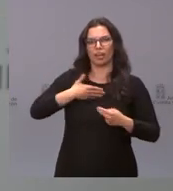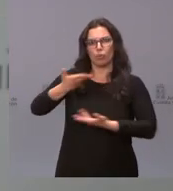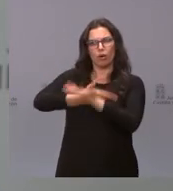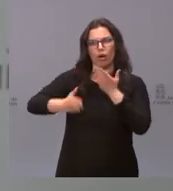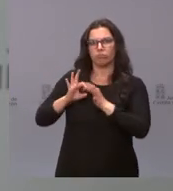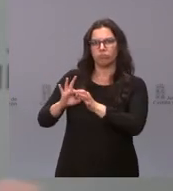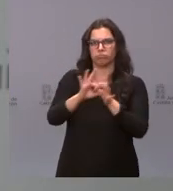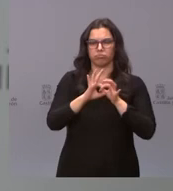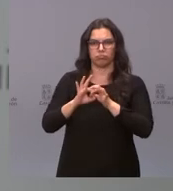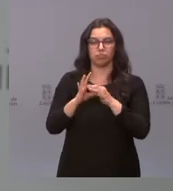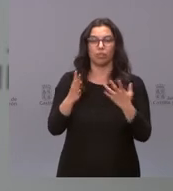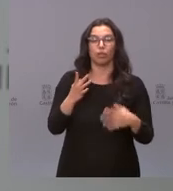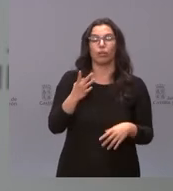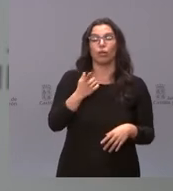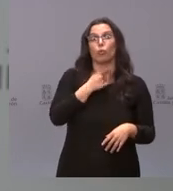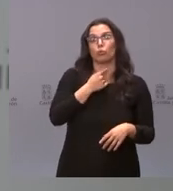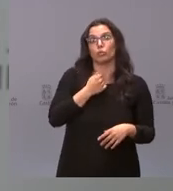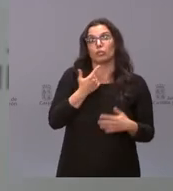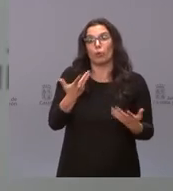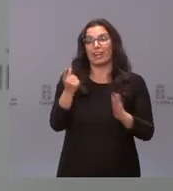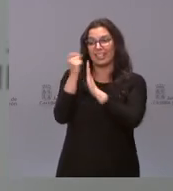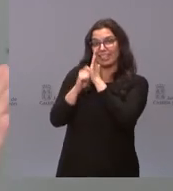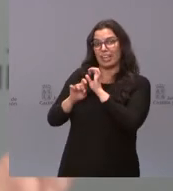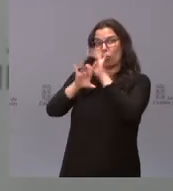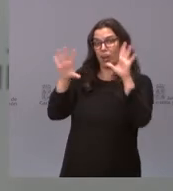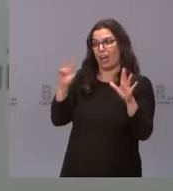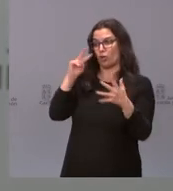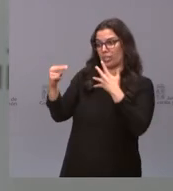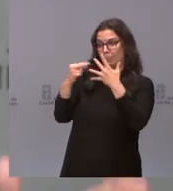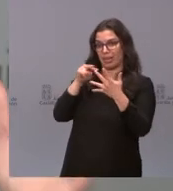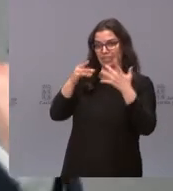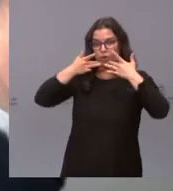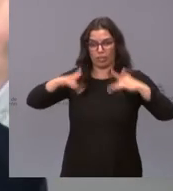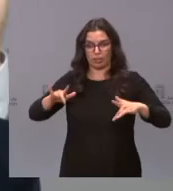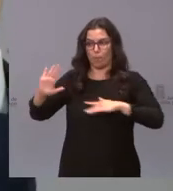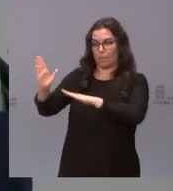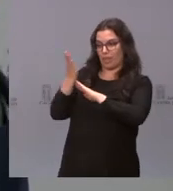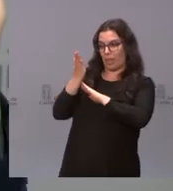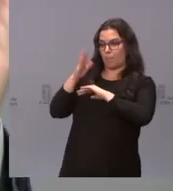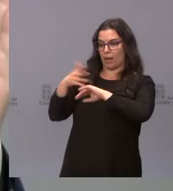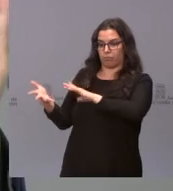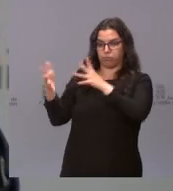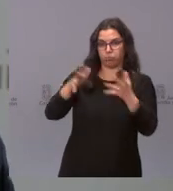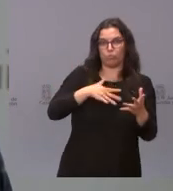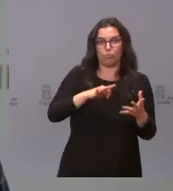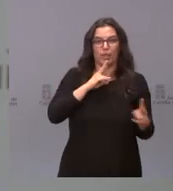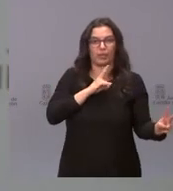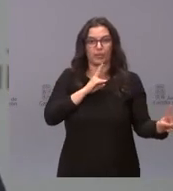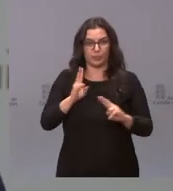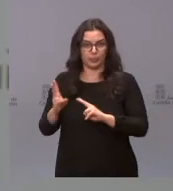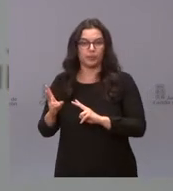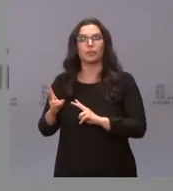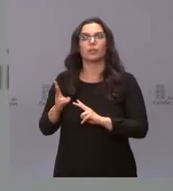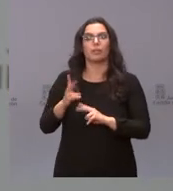lo que nos gustaría es tener criterios claros transparentes objetivos para dar respuesta a